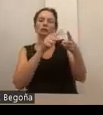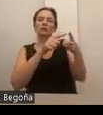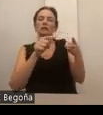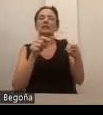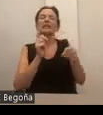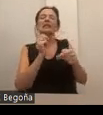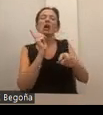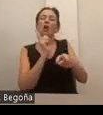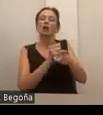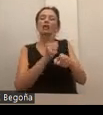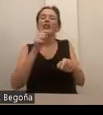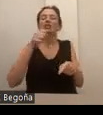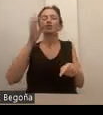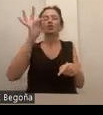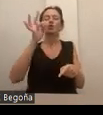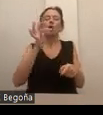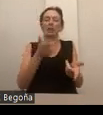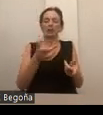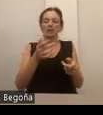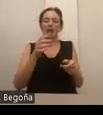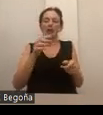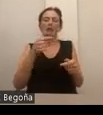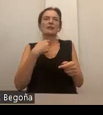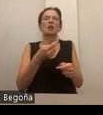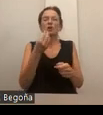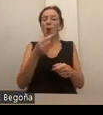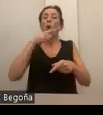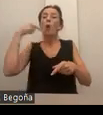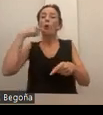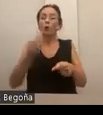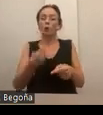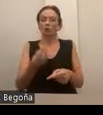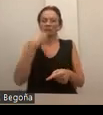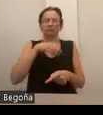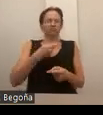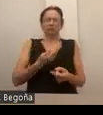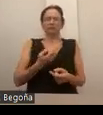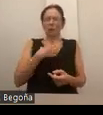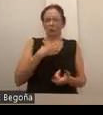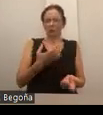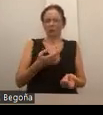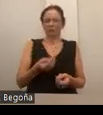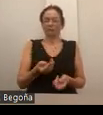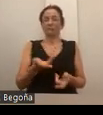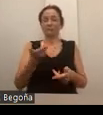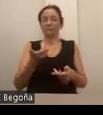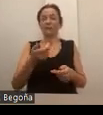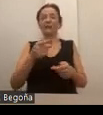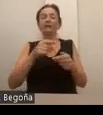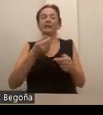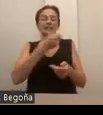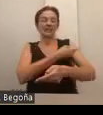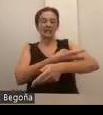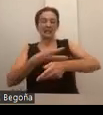aquí. Lo primero que tenemos es una intolerancia a la glucosa, es decir, no podemos gestionar tanta glucosa como hay en la sangre,